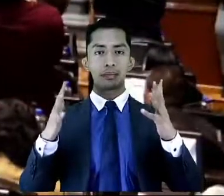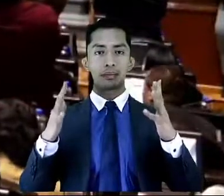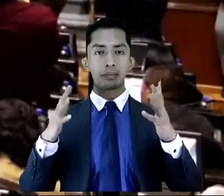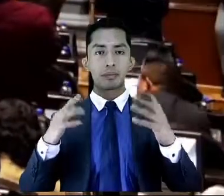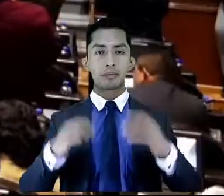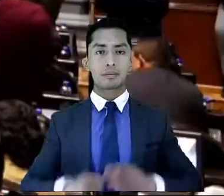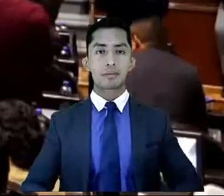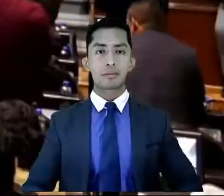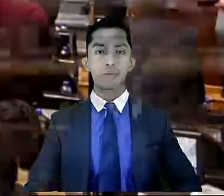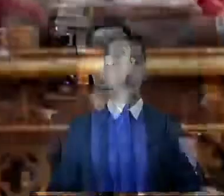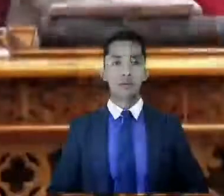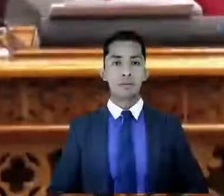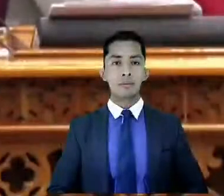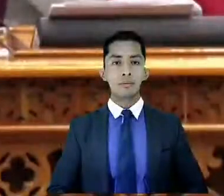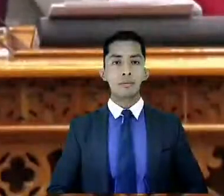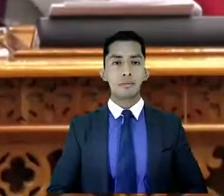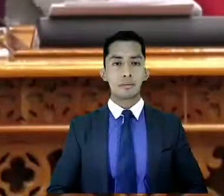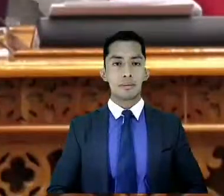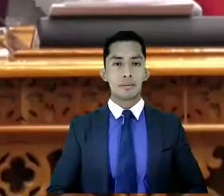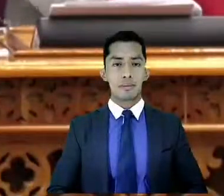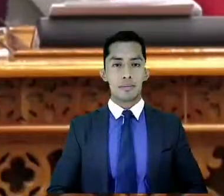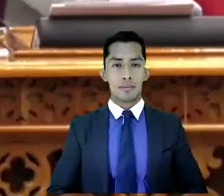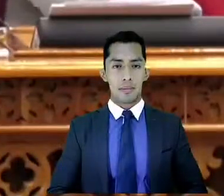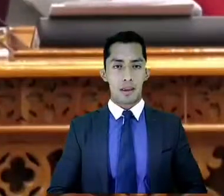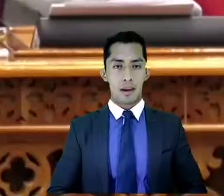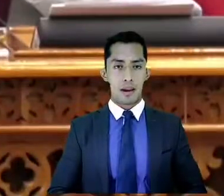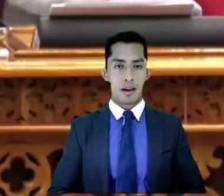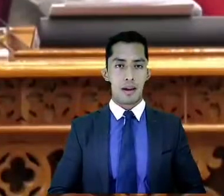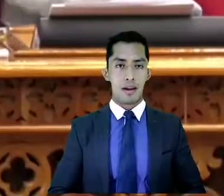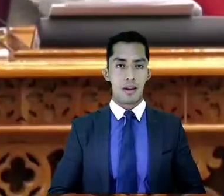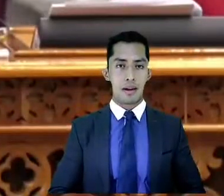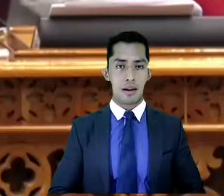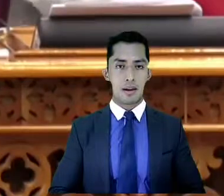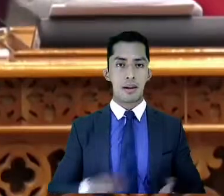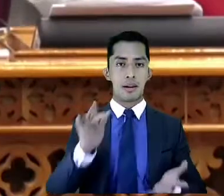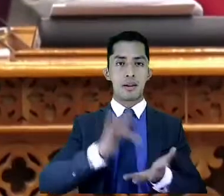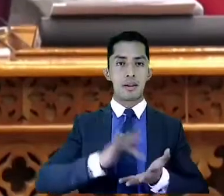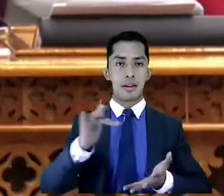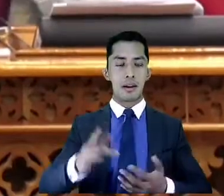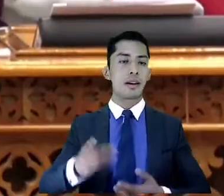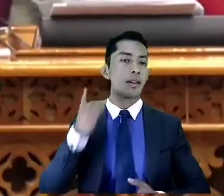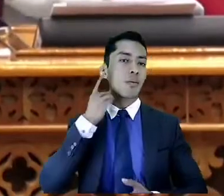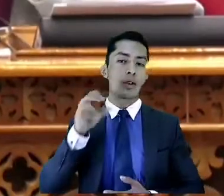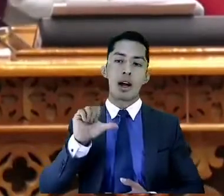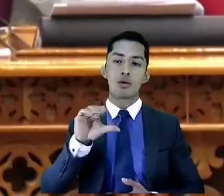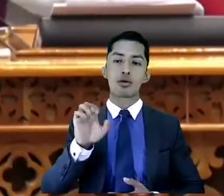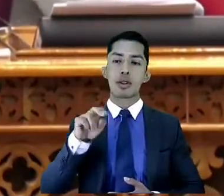Gracias, diputada Azucena Cisneros. Thank you.